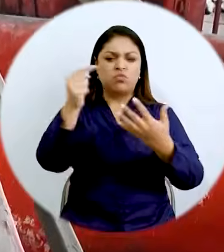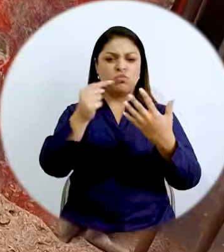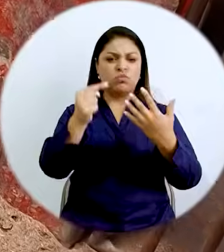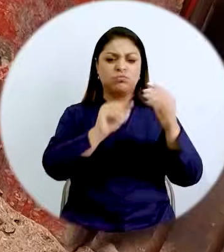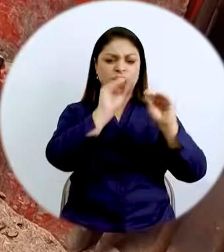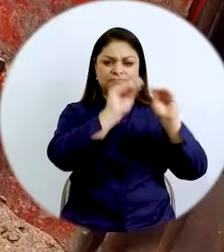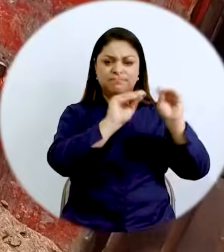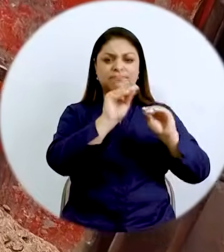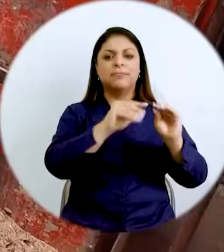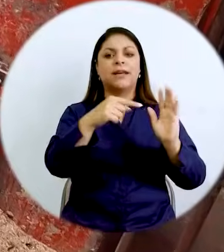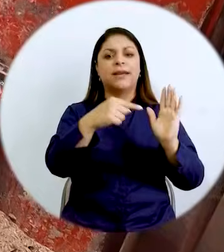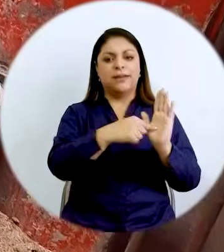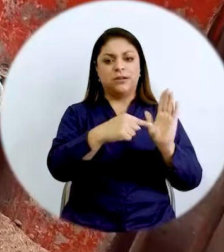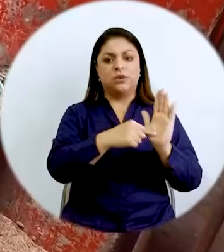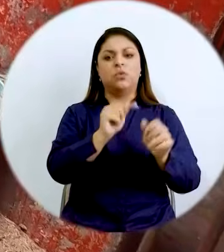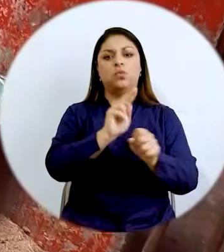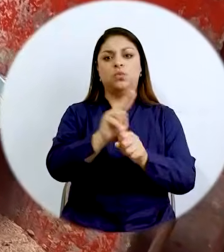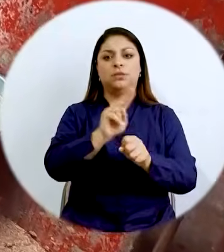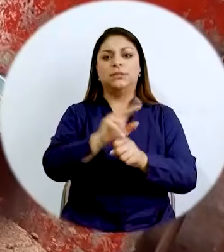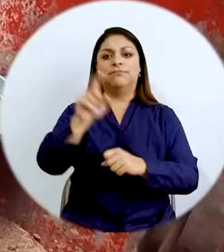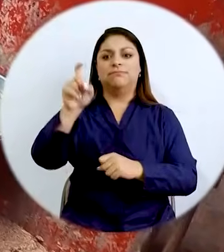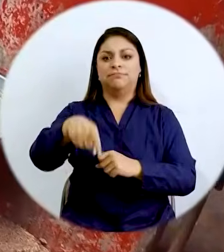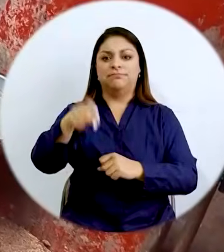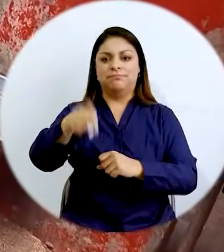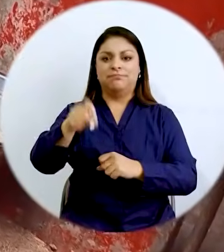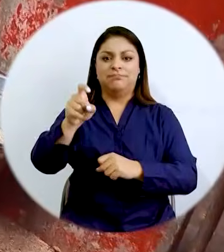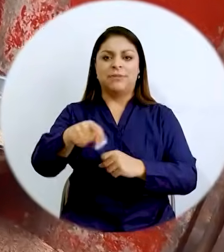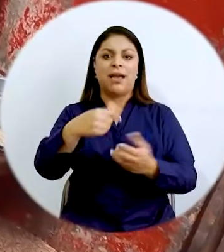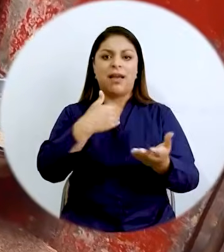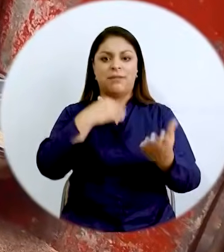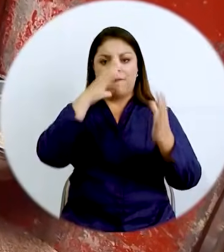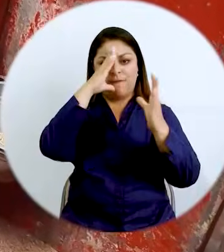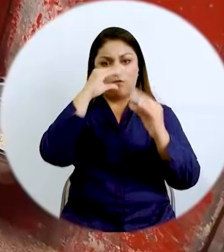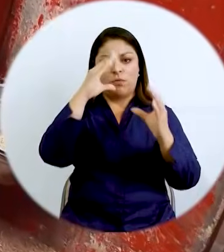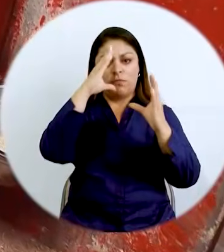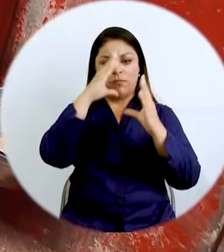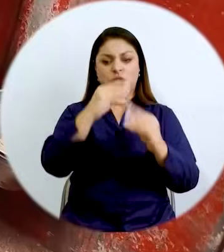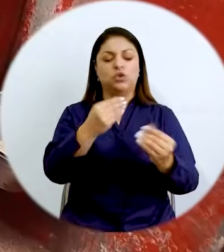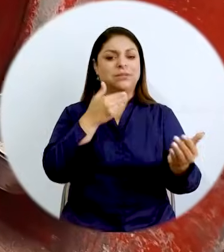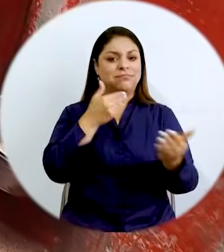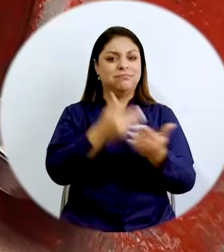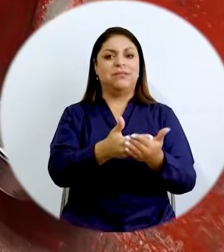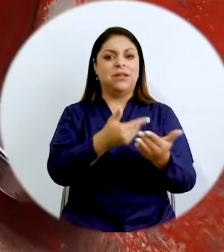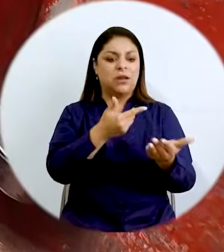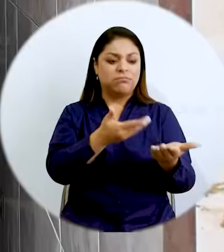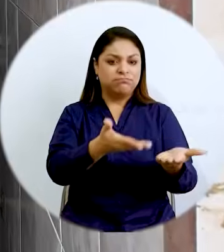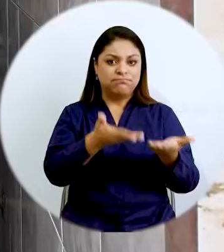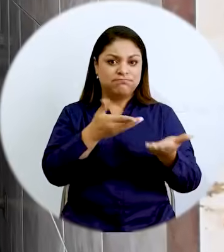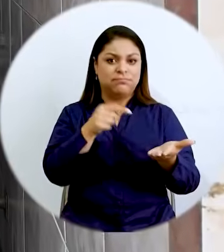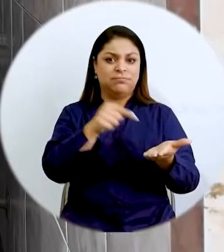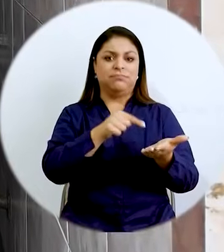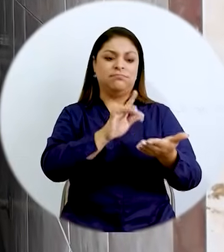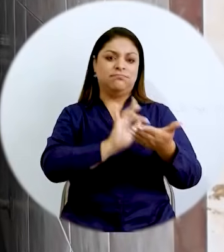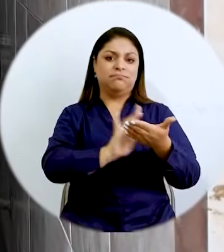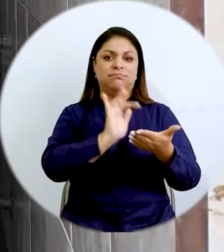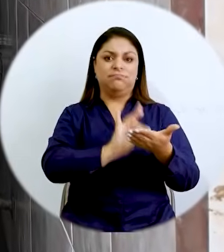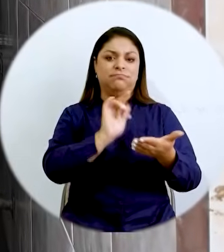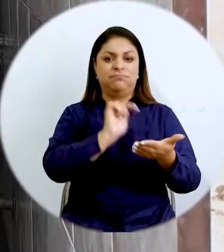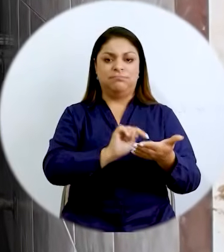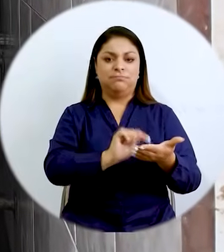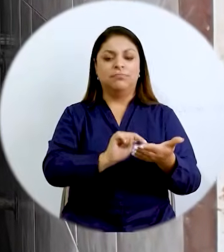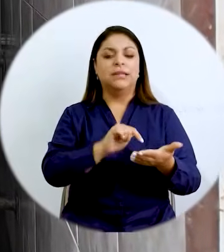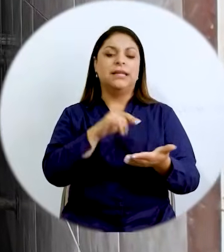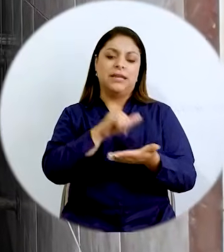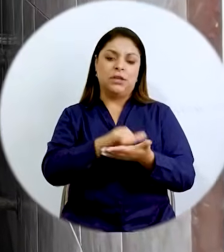Hay muchos factores, muchas cosas que se necesitan tener la información a la